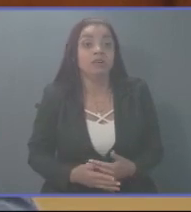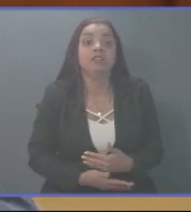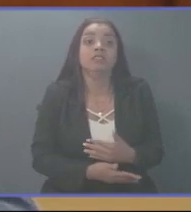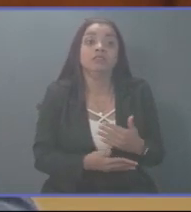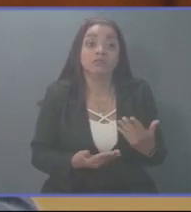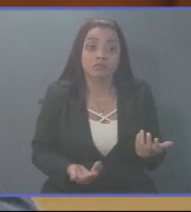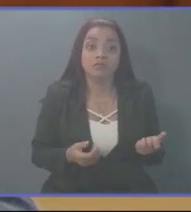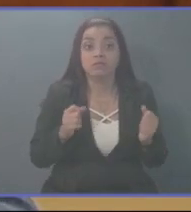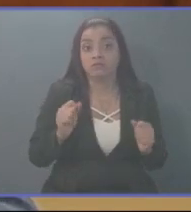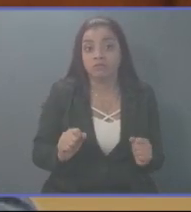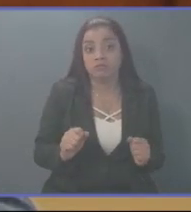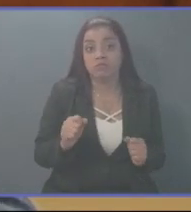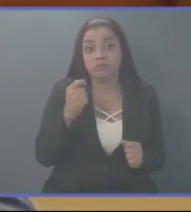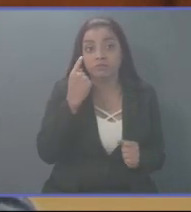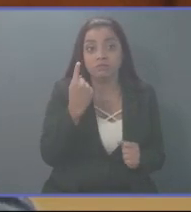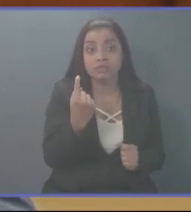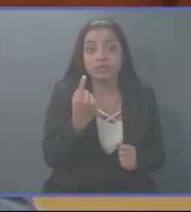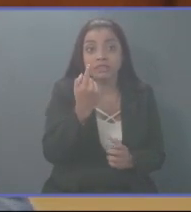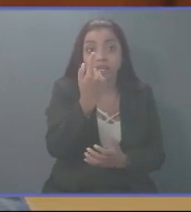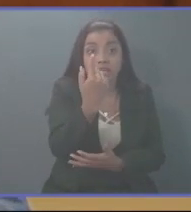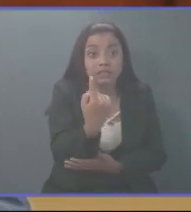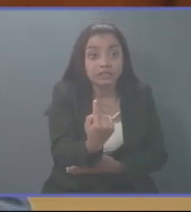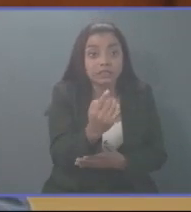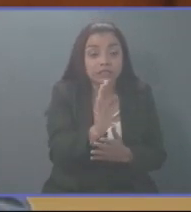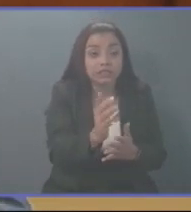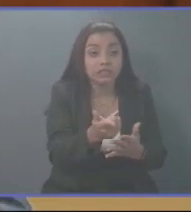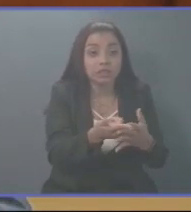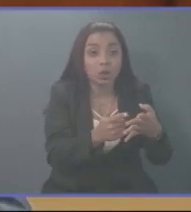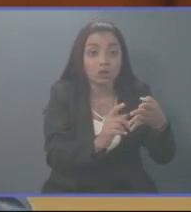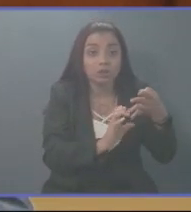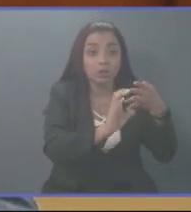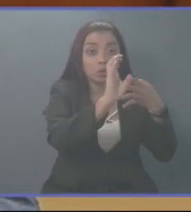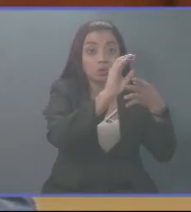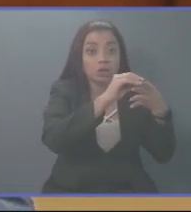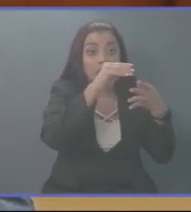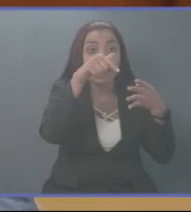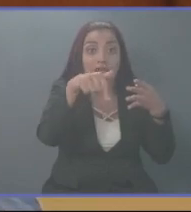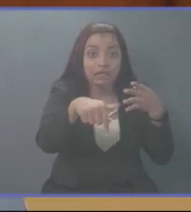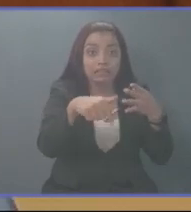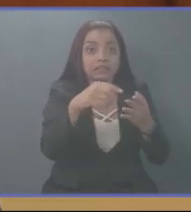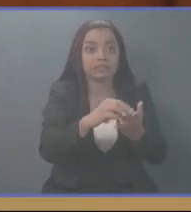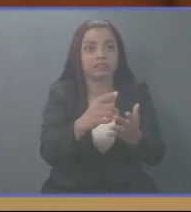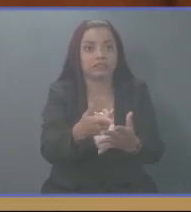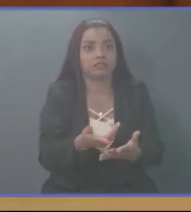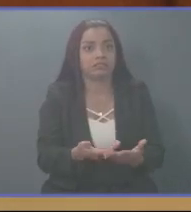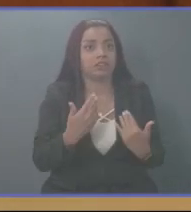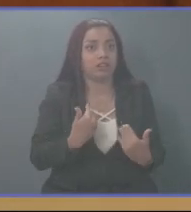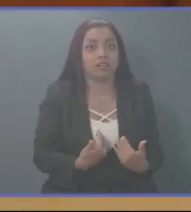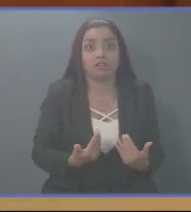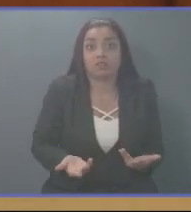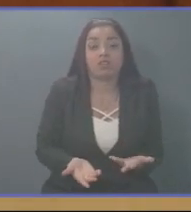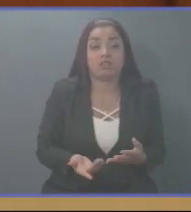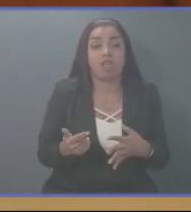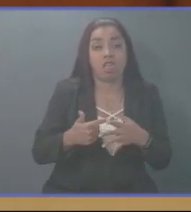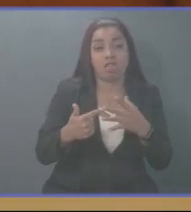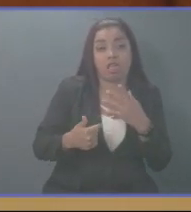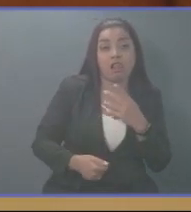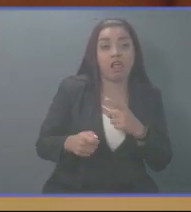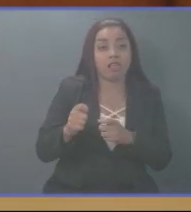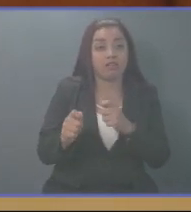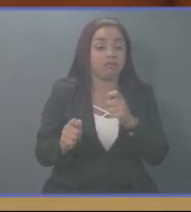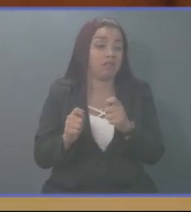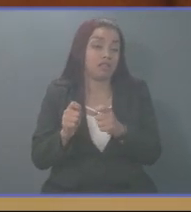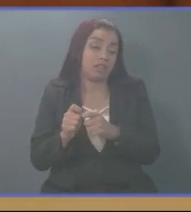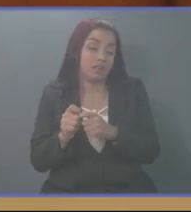sido reconocidos a una persona en la Constitución de la República, en razón de lo cual una legislación especializada